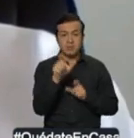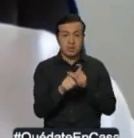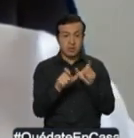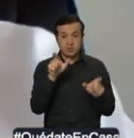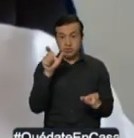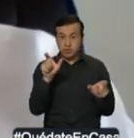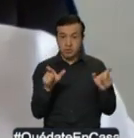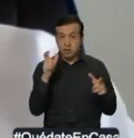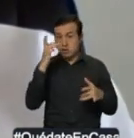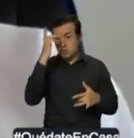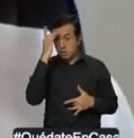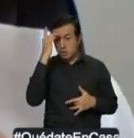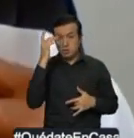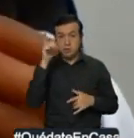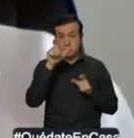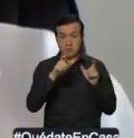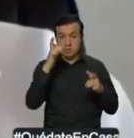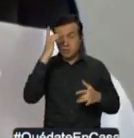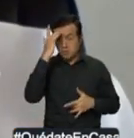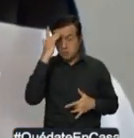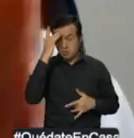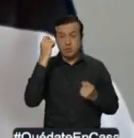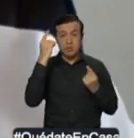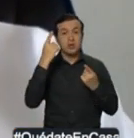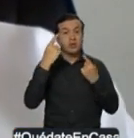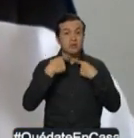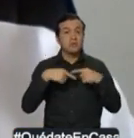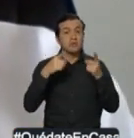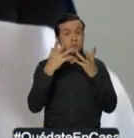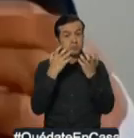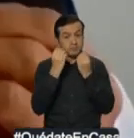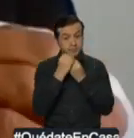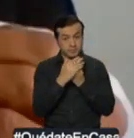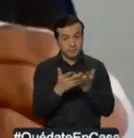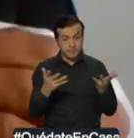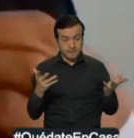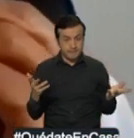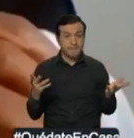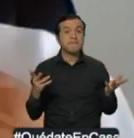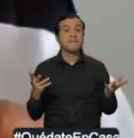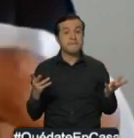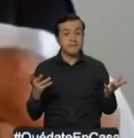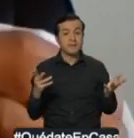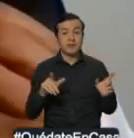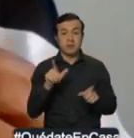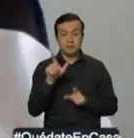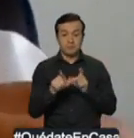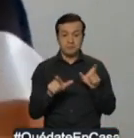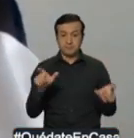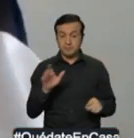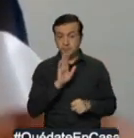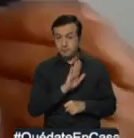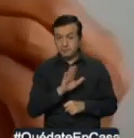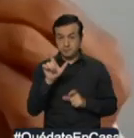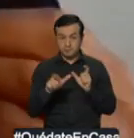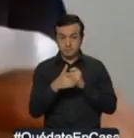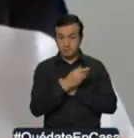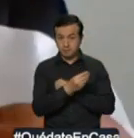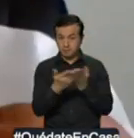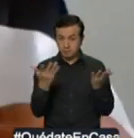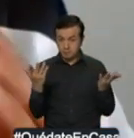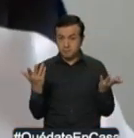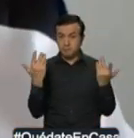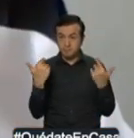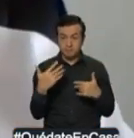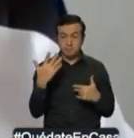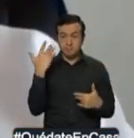de casos diagnosticados quiero insistir sin embargo que el número de casos que aquí se reporta que se